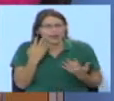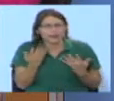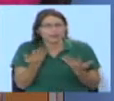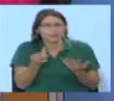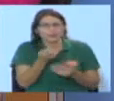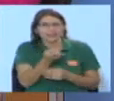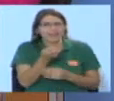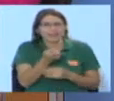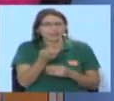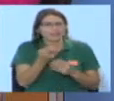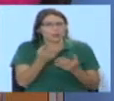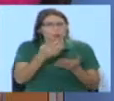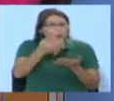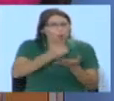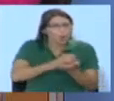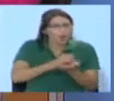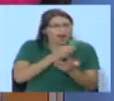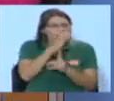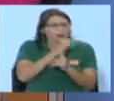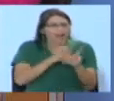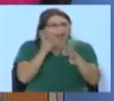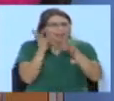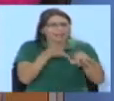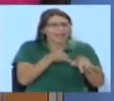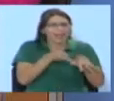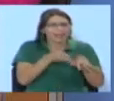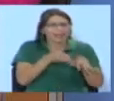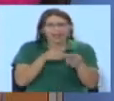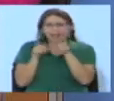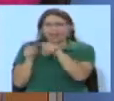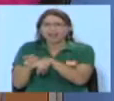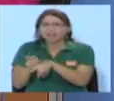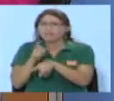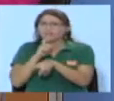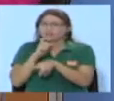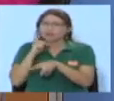tema de cobrar por descarga y la dificultad de poner